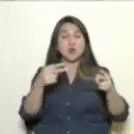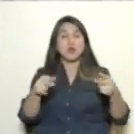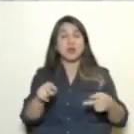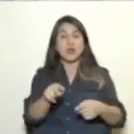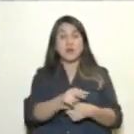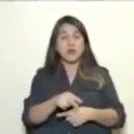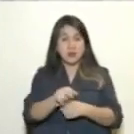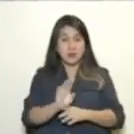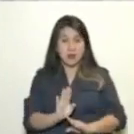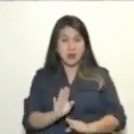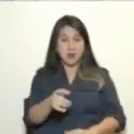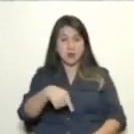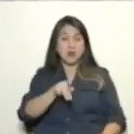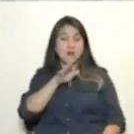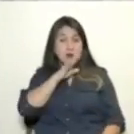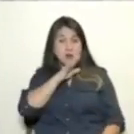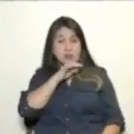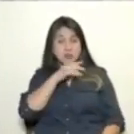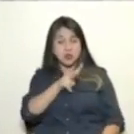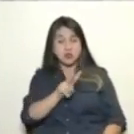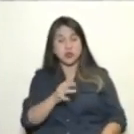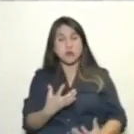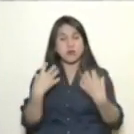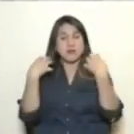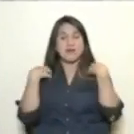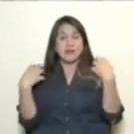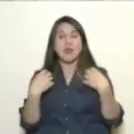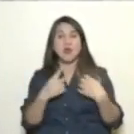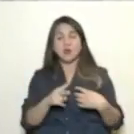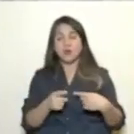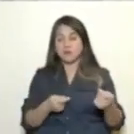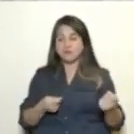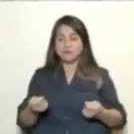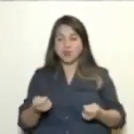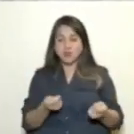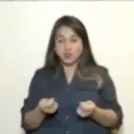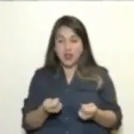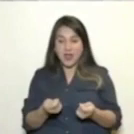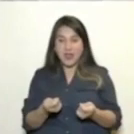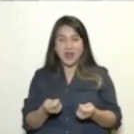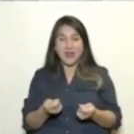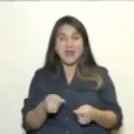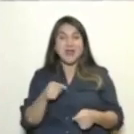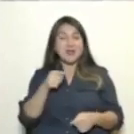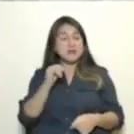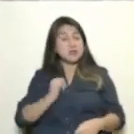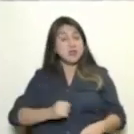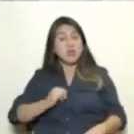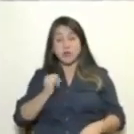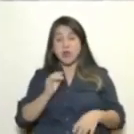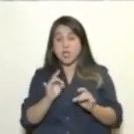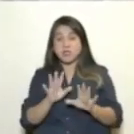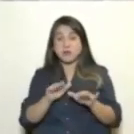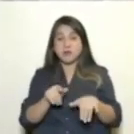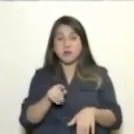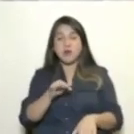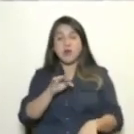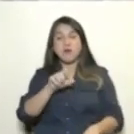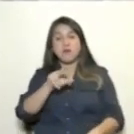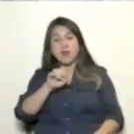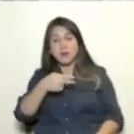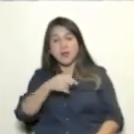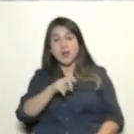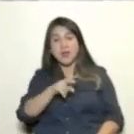es su responsabilidad. Y lo van a manejar ustedes. Y así ha sido siempre. Primero fue Felipe